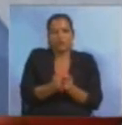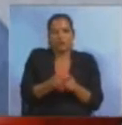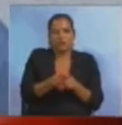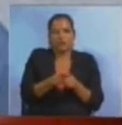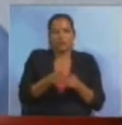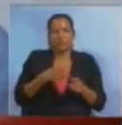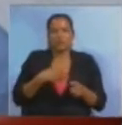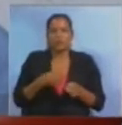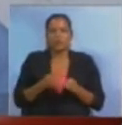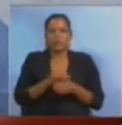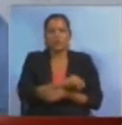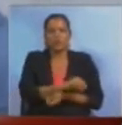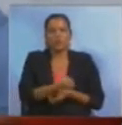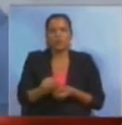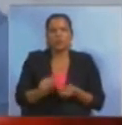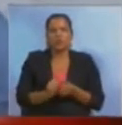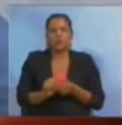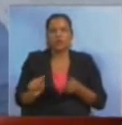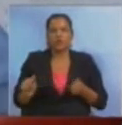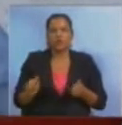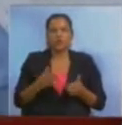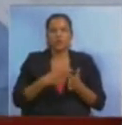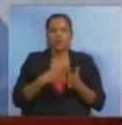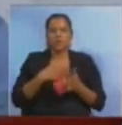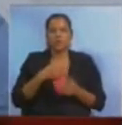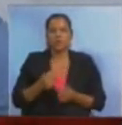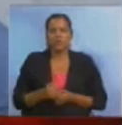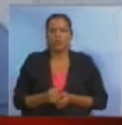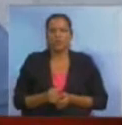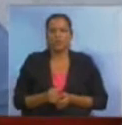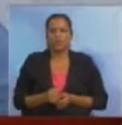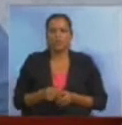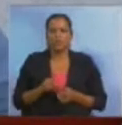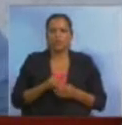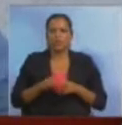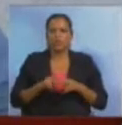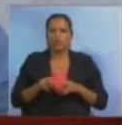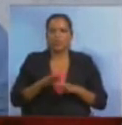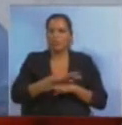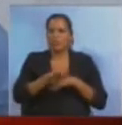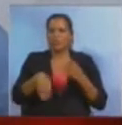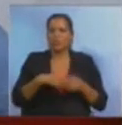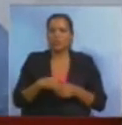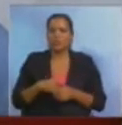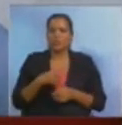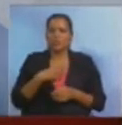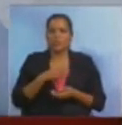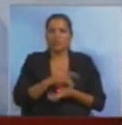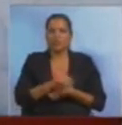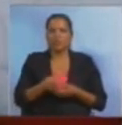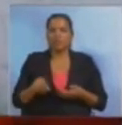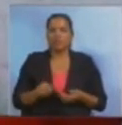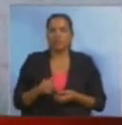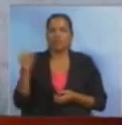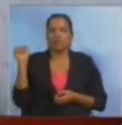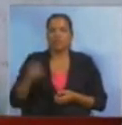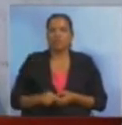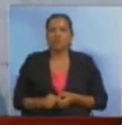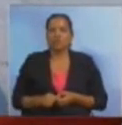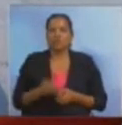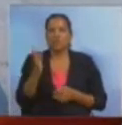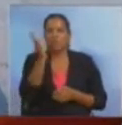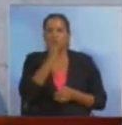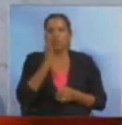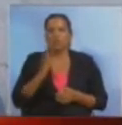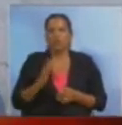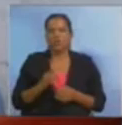un chorizo, un terrenito, claro, ellos están tratando de utilizar todo el terreno posible. Me está resquebrajada y